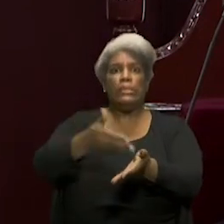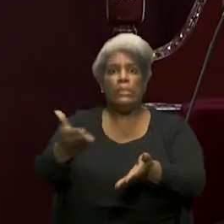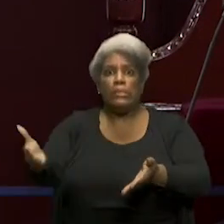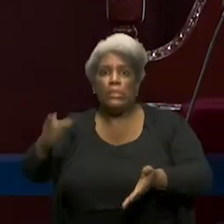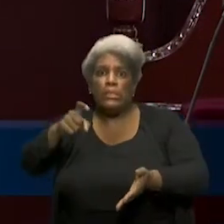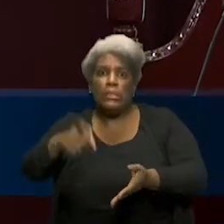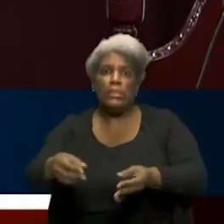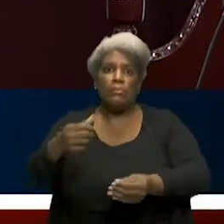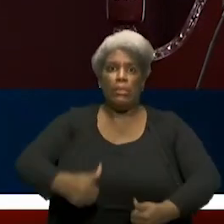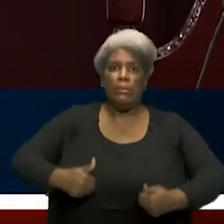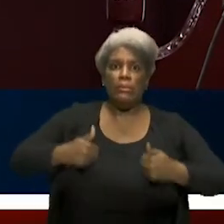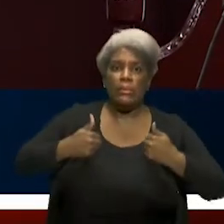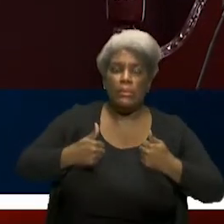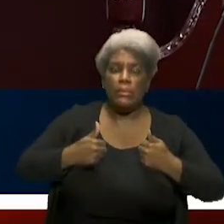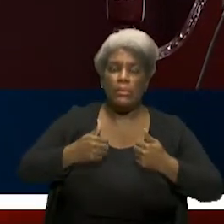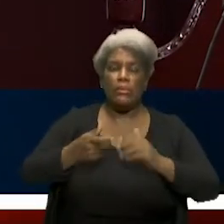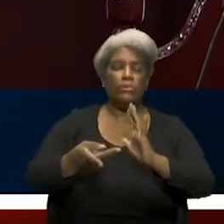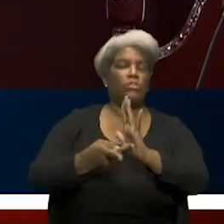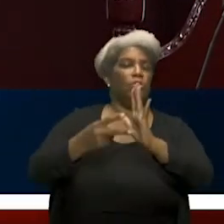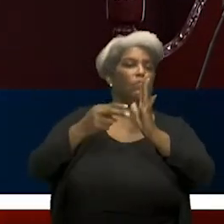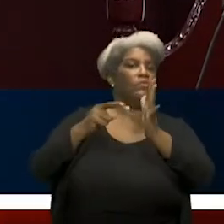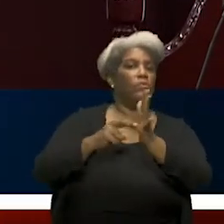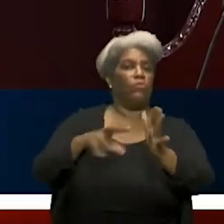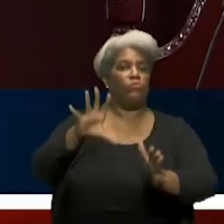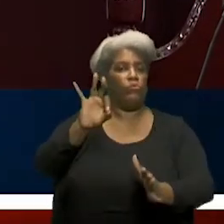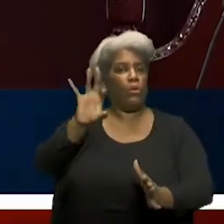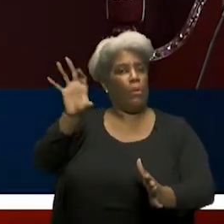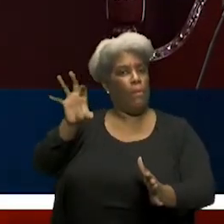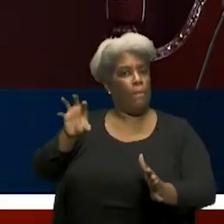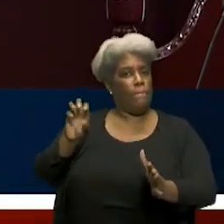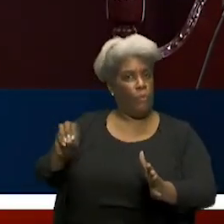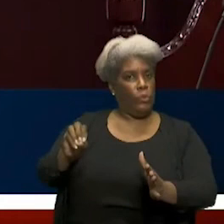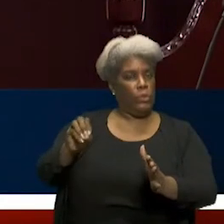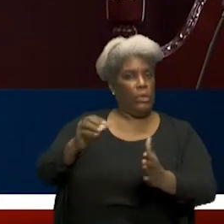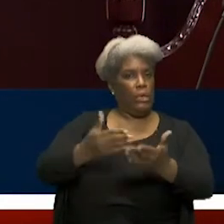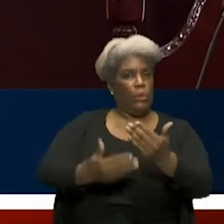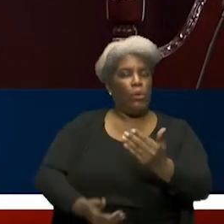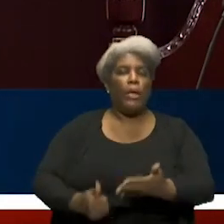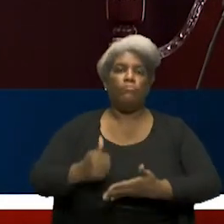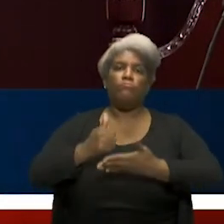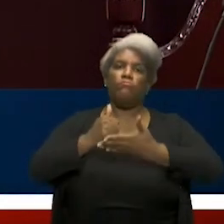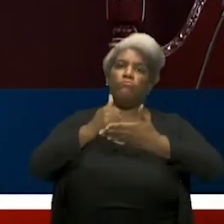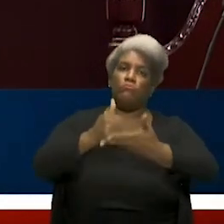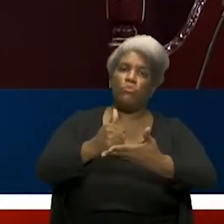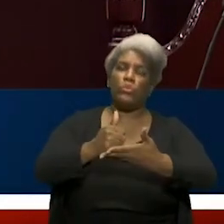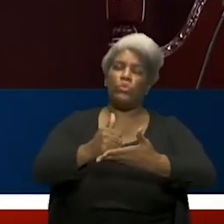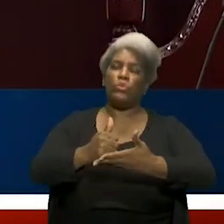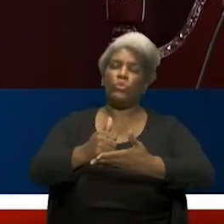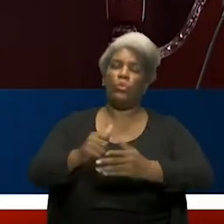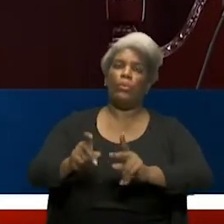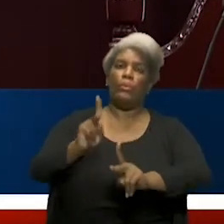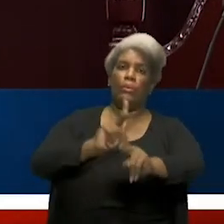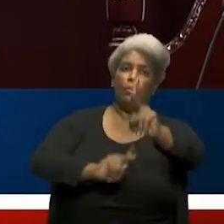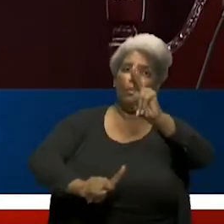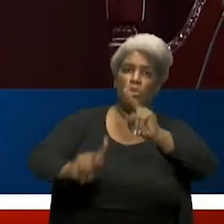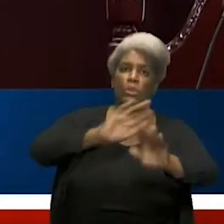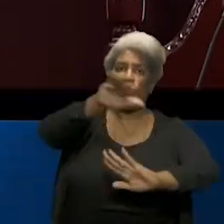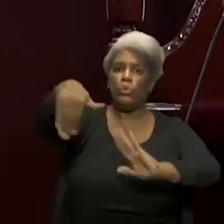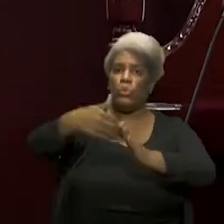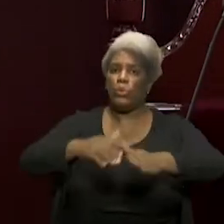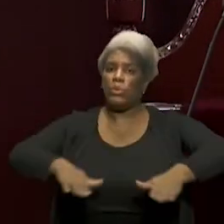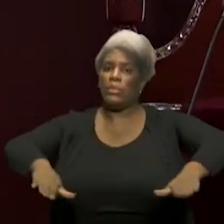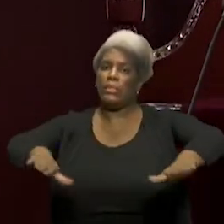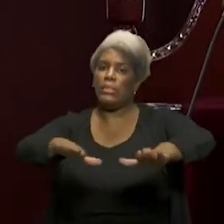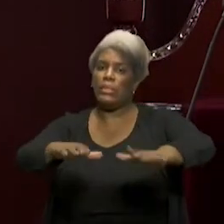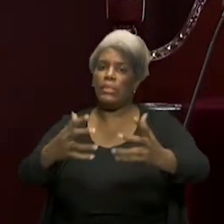un crecimiento interanual del 9% de los salarios promedios reales de todos los trabajadores del sector